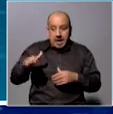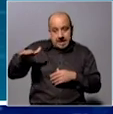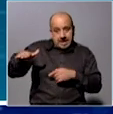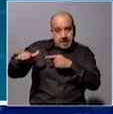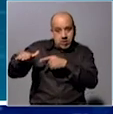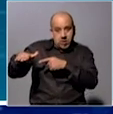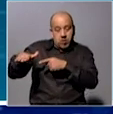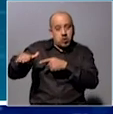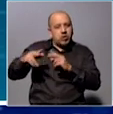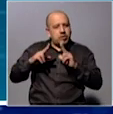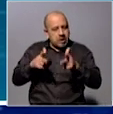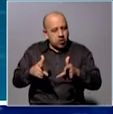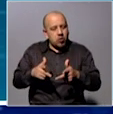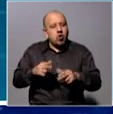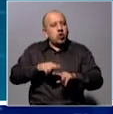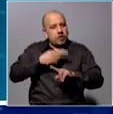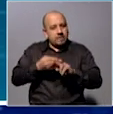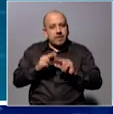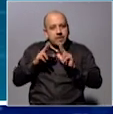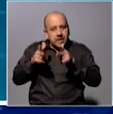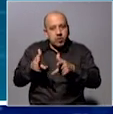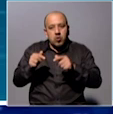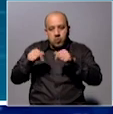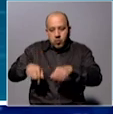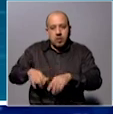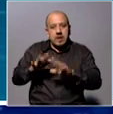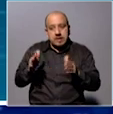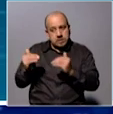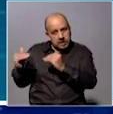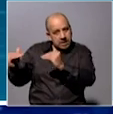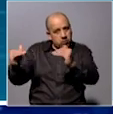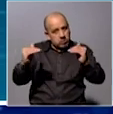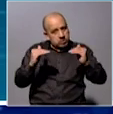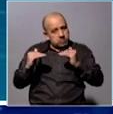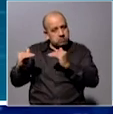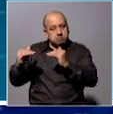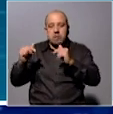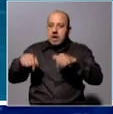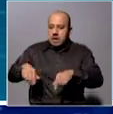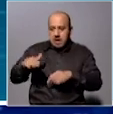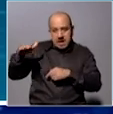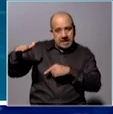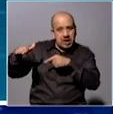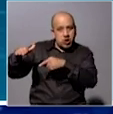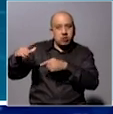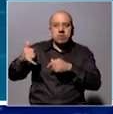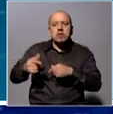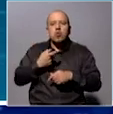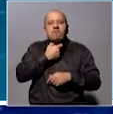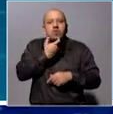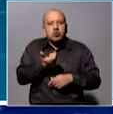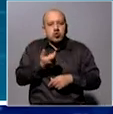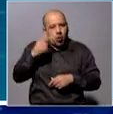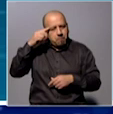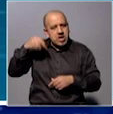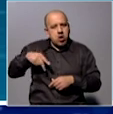niño, insisto en esto, como es un ámbito claramente democrático, el niño ahí tiene su voz